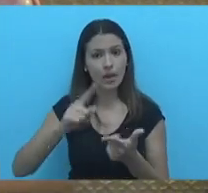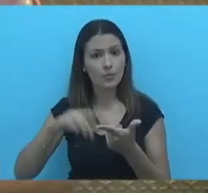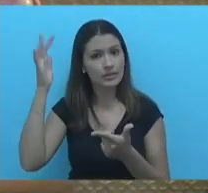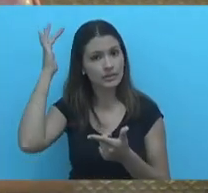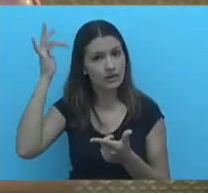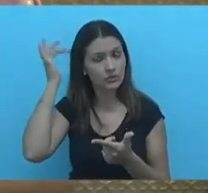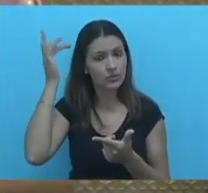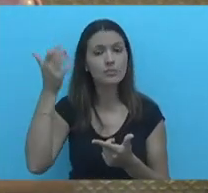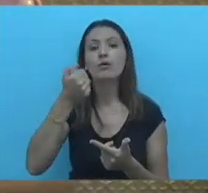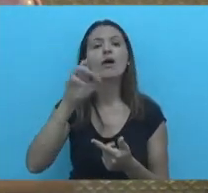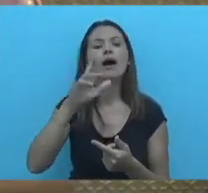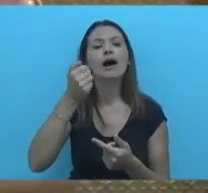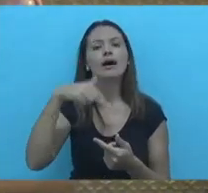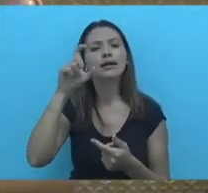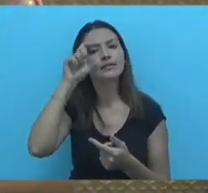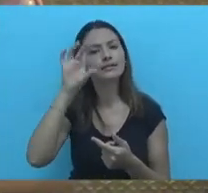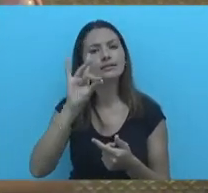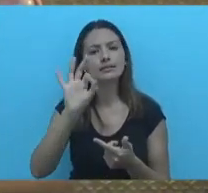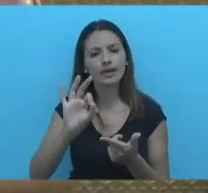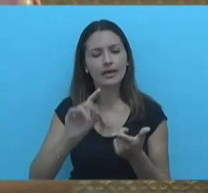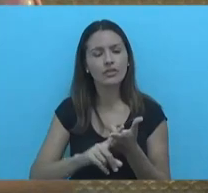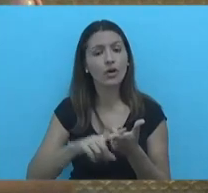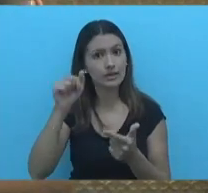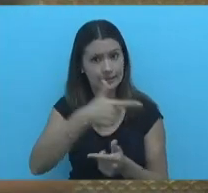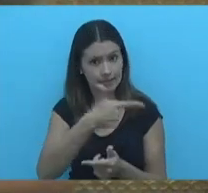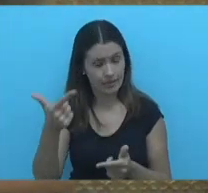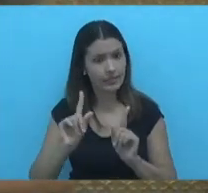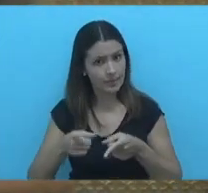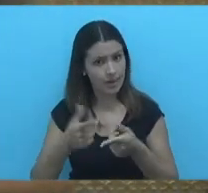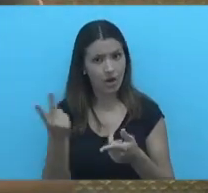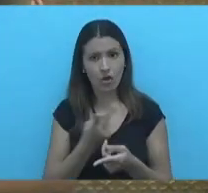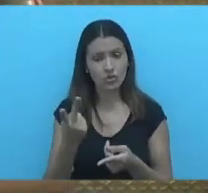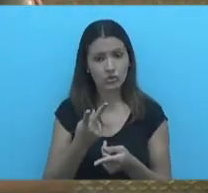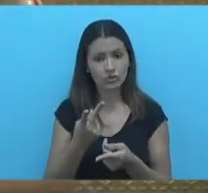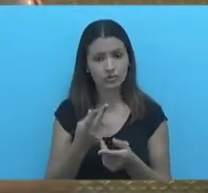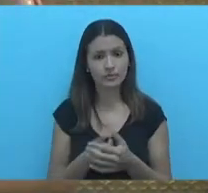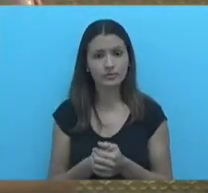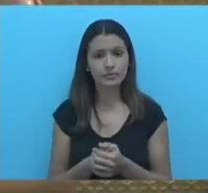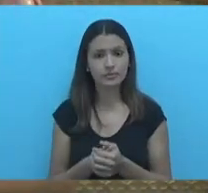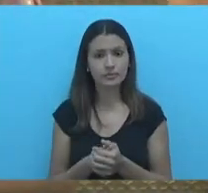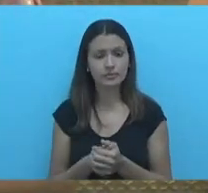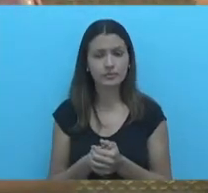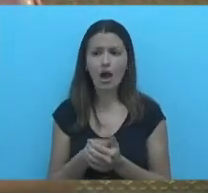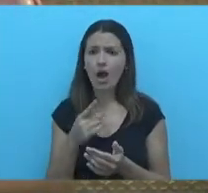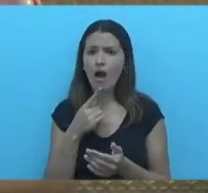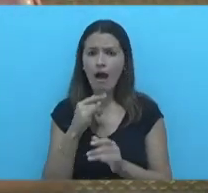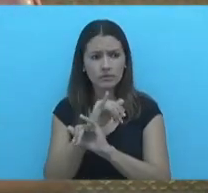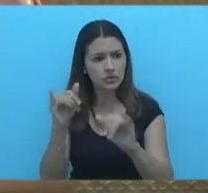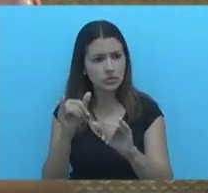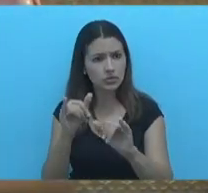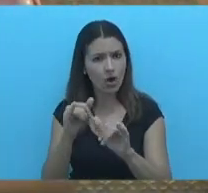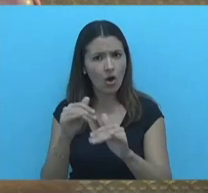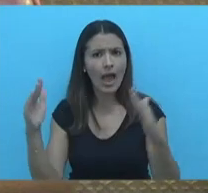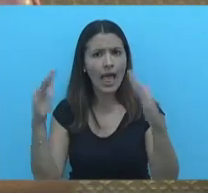llegó a ser presidente de la Conferencia Episcopal Argentina, esta semana salió a decir cuál era la posición oficial de la